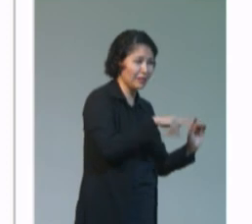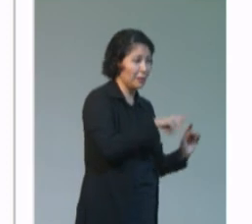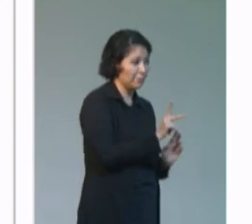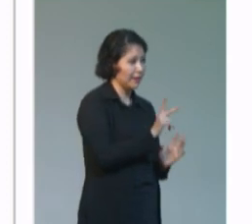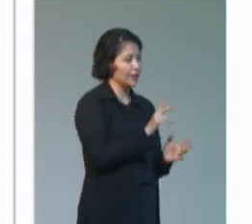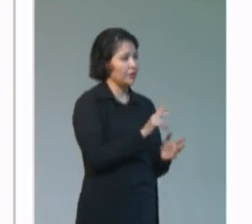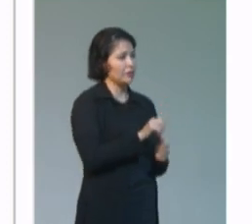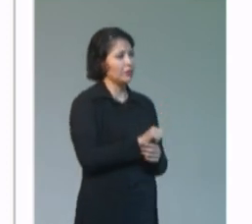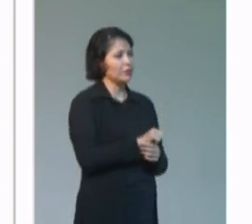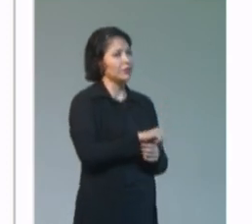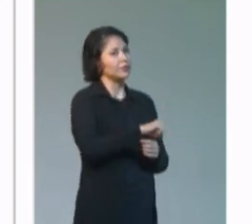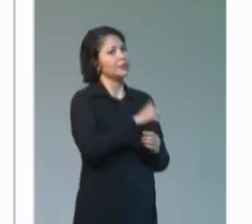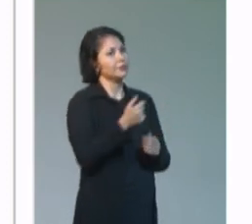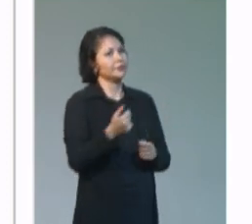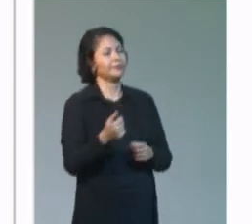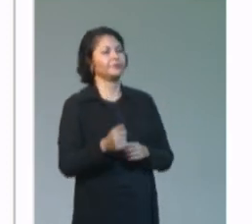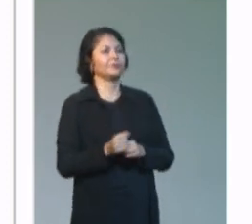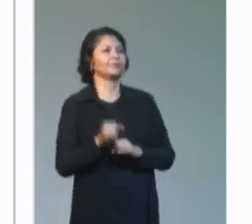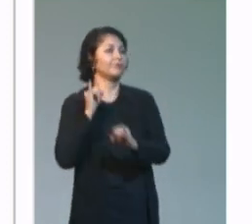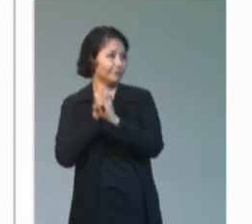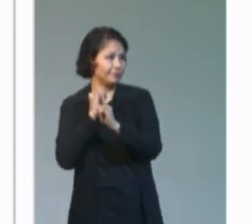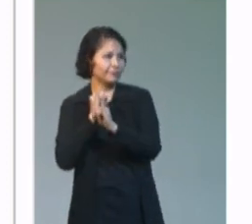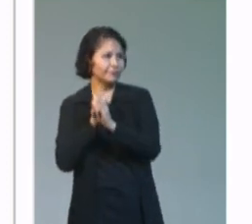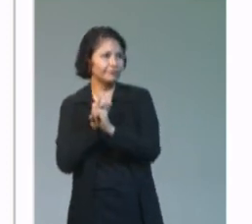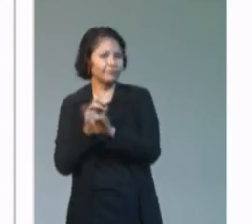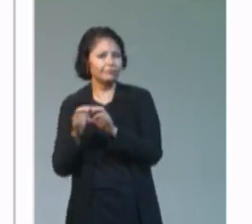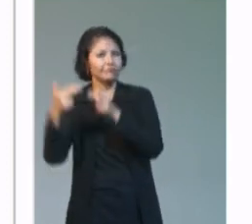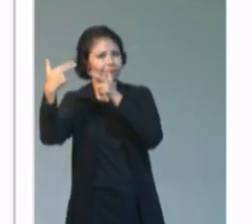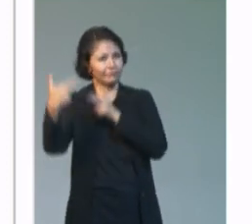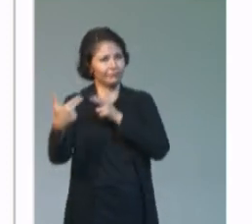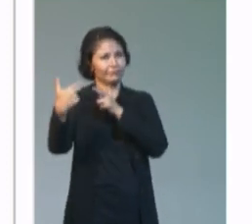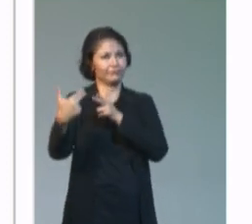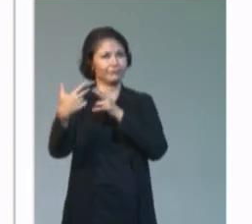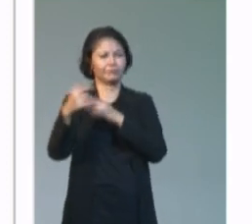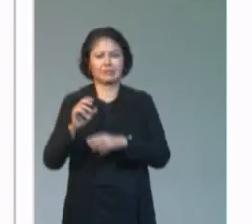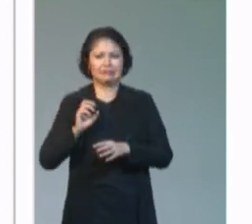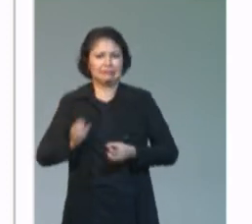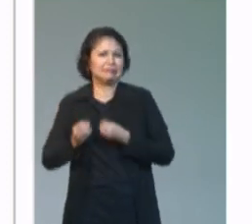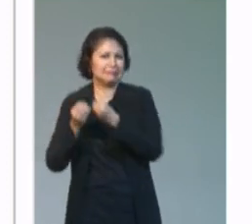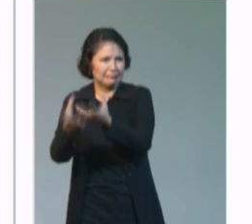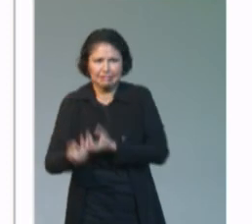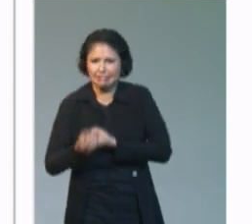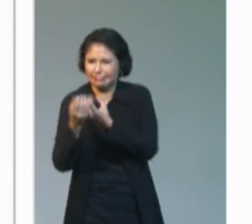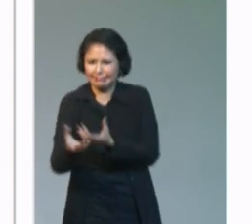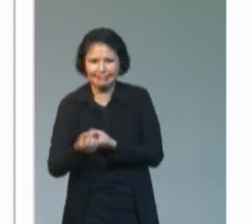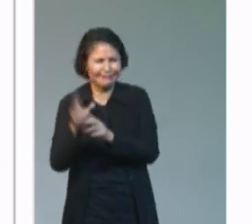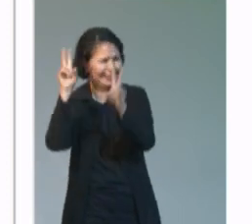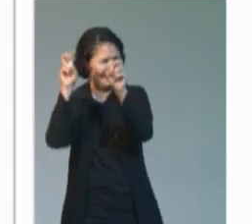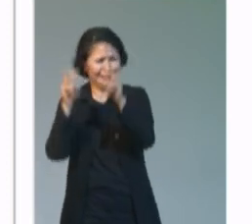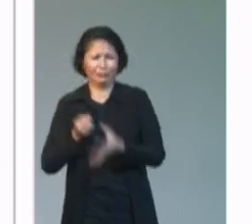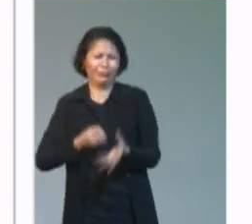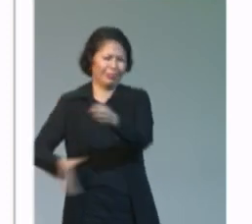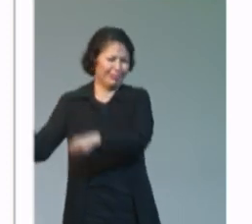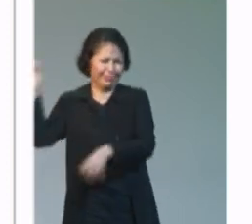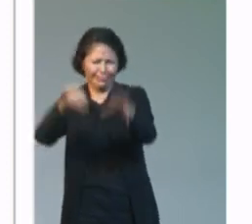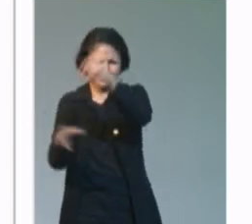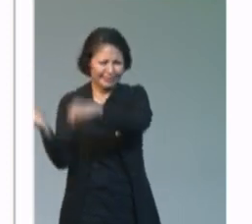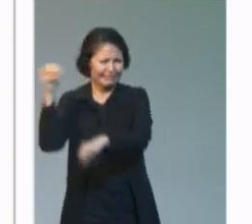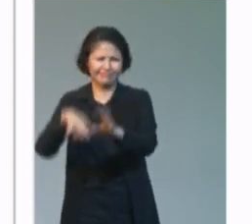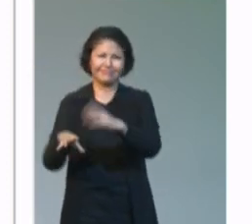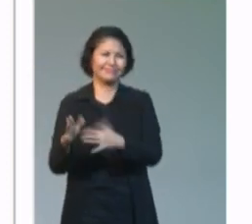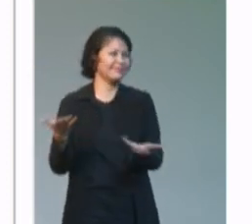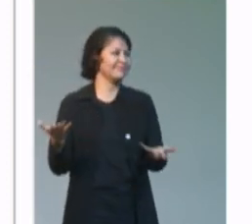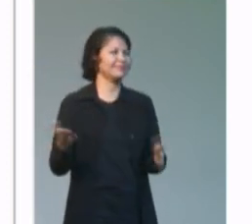cuando nos metemos en el ciberespacio pensamos que ahí cabe todo y que podemos cantar todo y posiblemente lo verdaderamente importante a la hora de conseguir